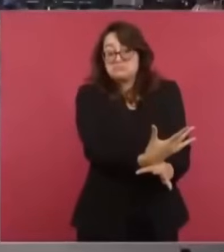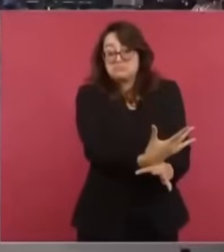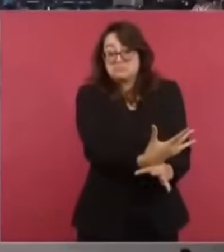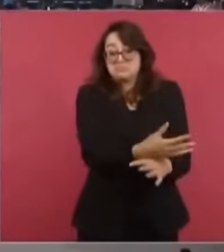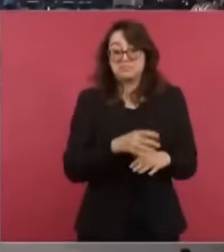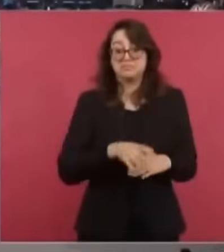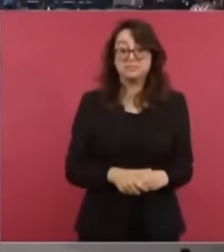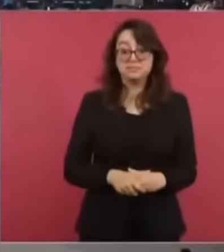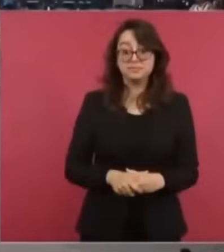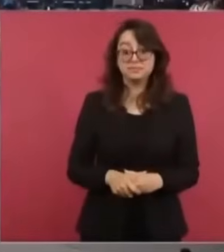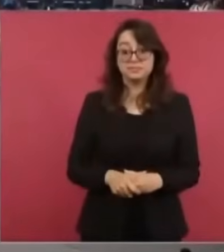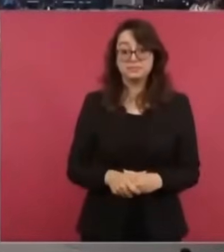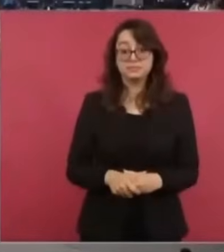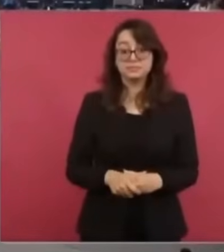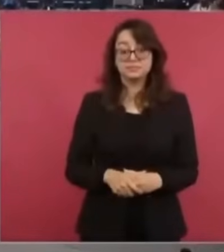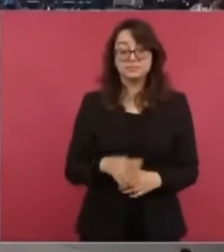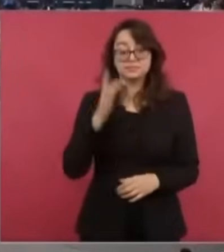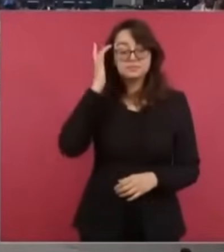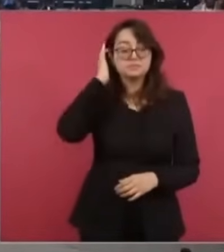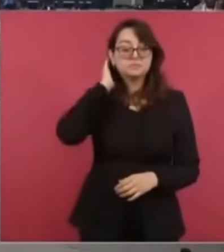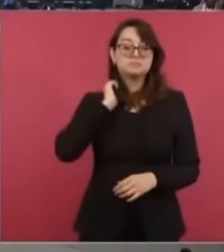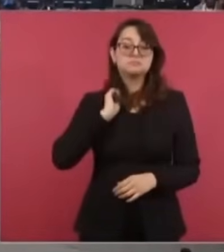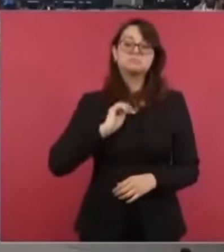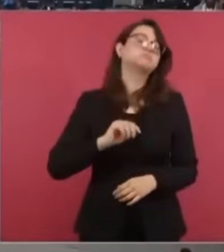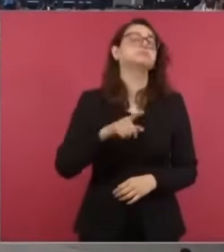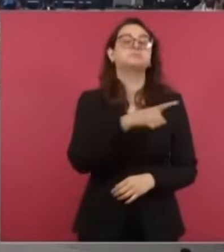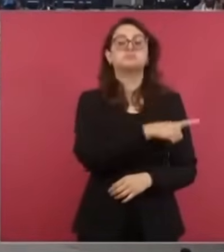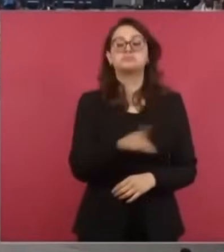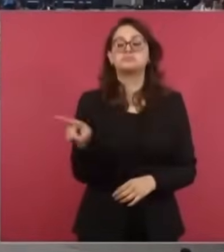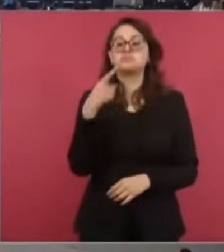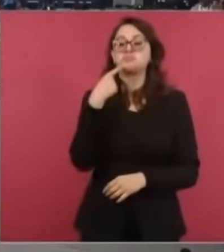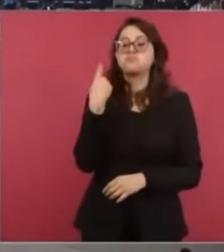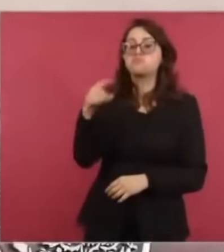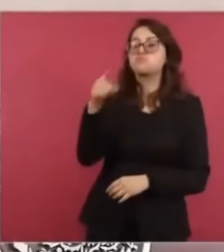¿Y en qué afecta?